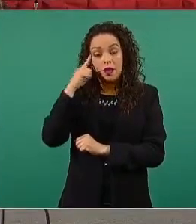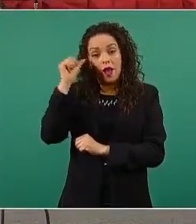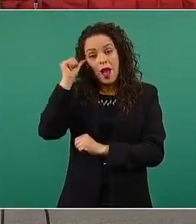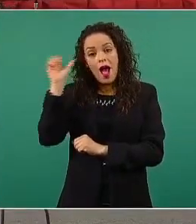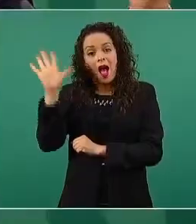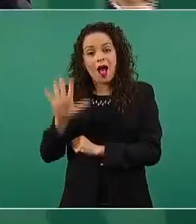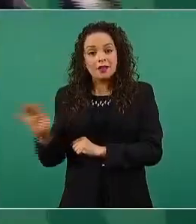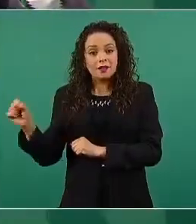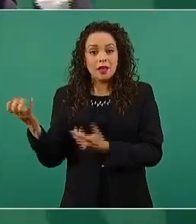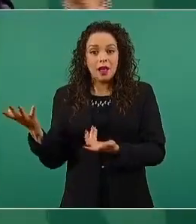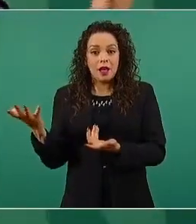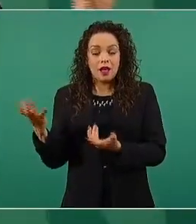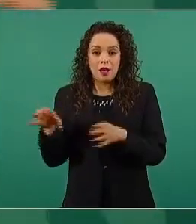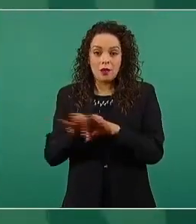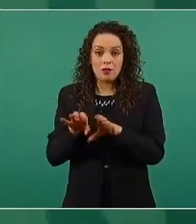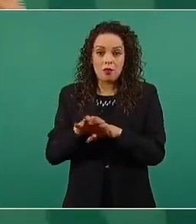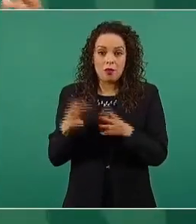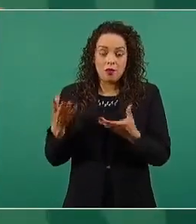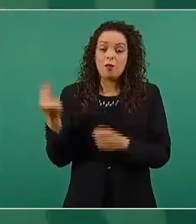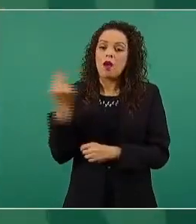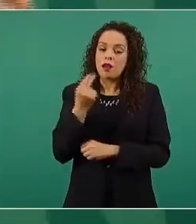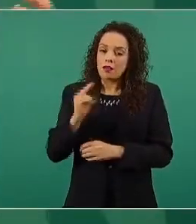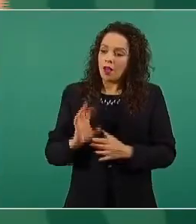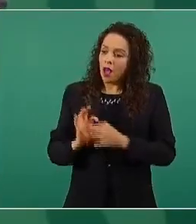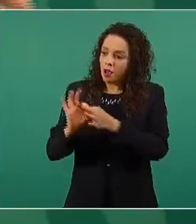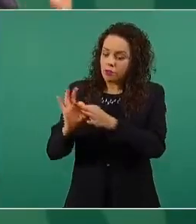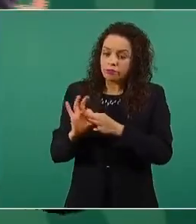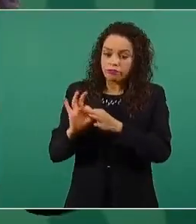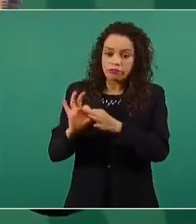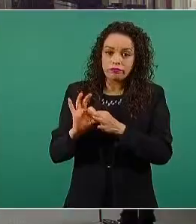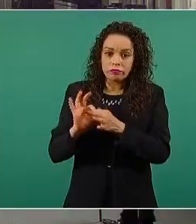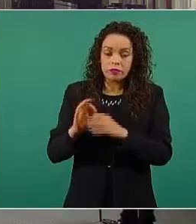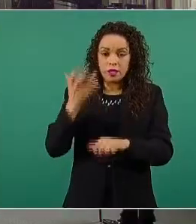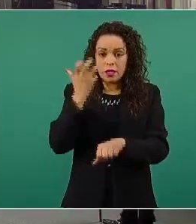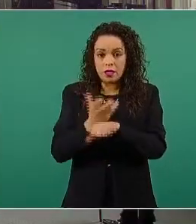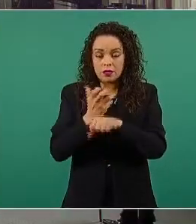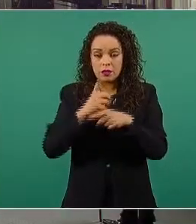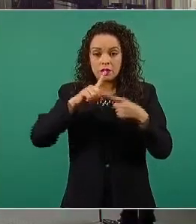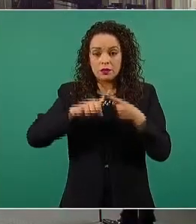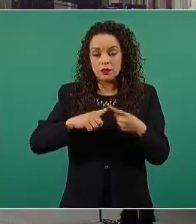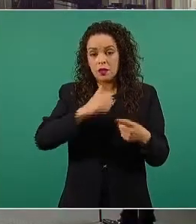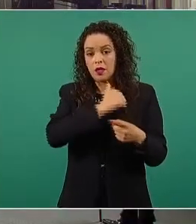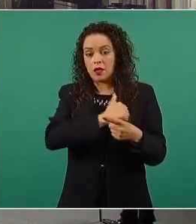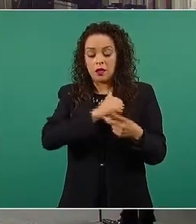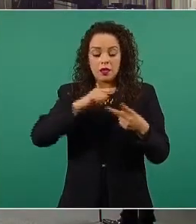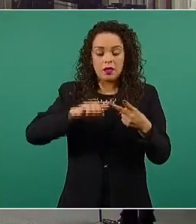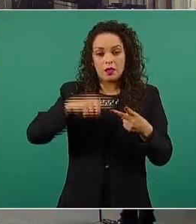integración, si no nos complementamos Estados Unidos, Canadá y México.